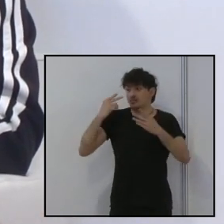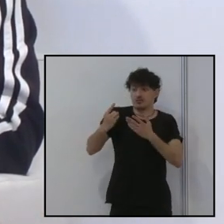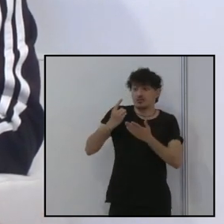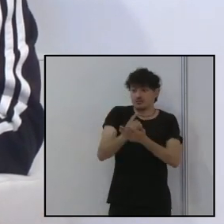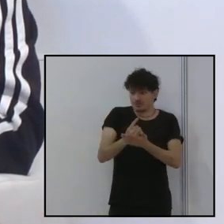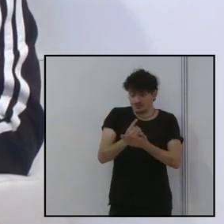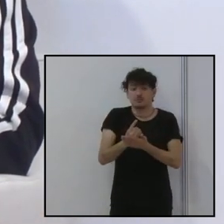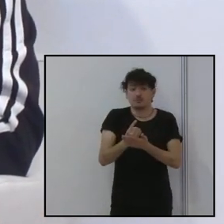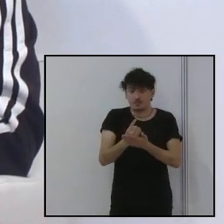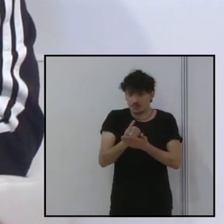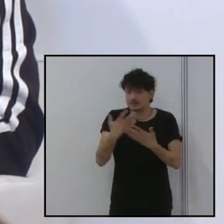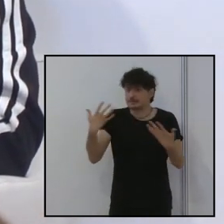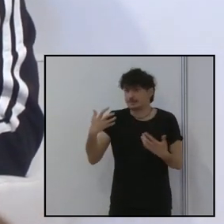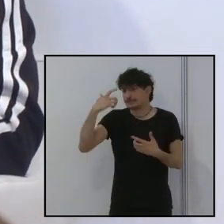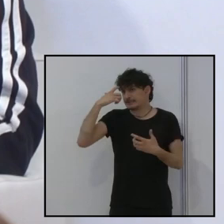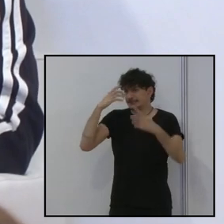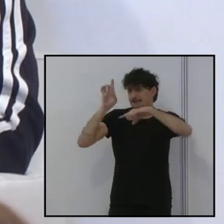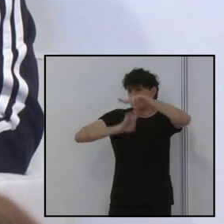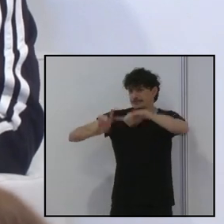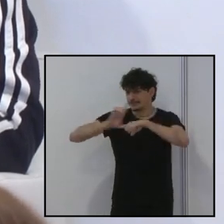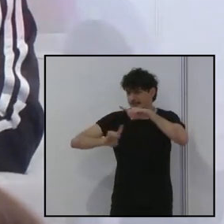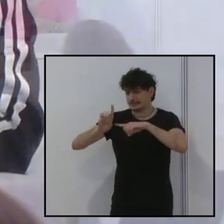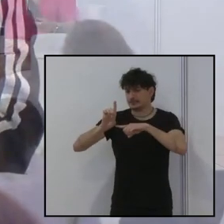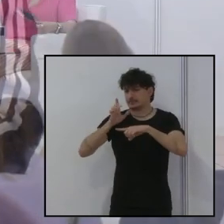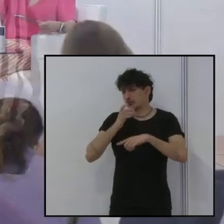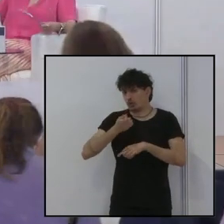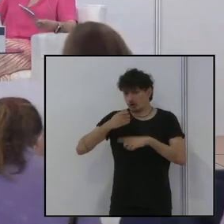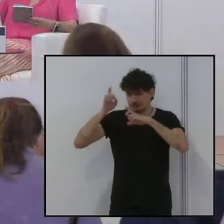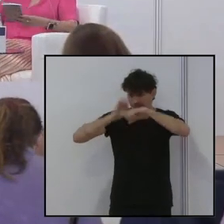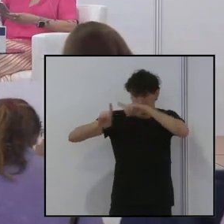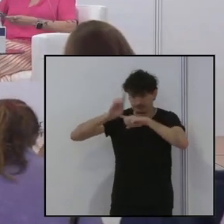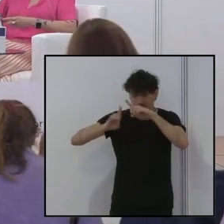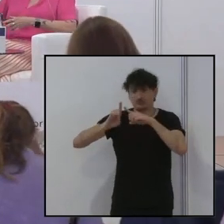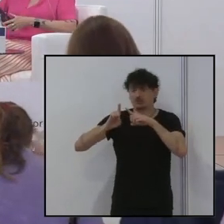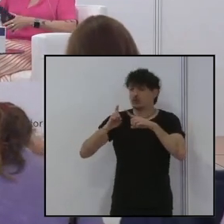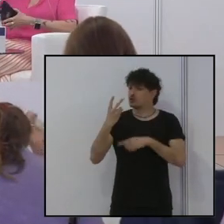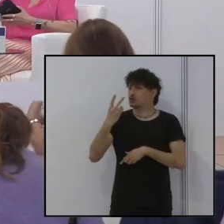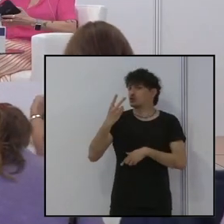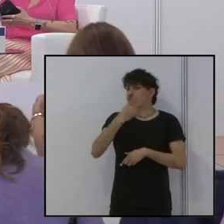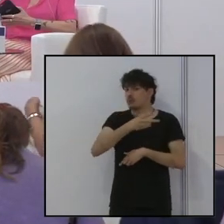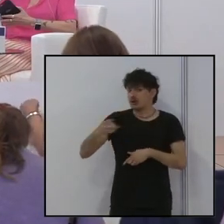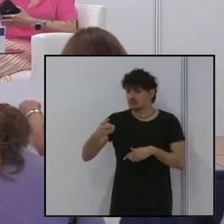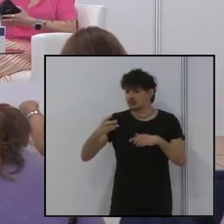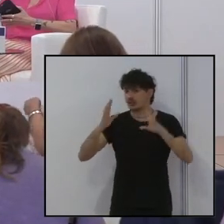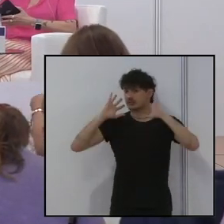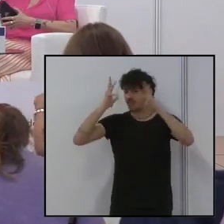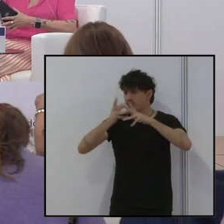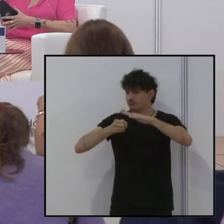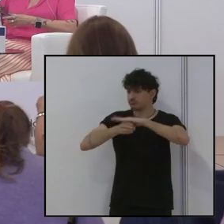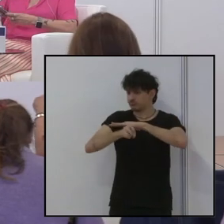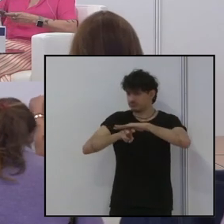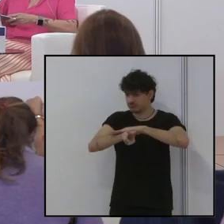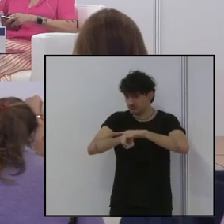brote psicótico que se prolongó durante meses, las dos semanas de internamiento y los años posteriores, los duros años posteriores de tocar fondo